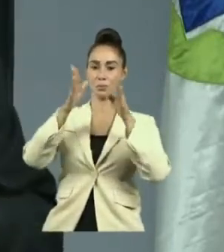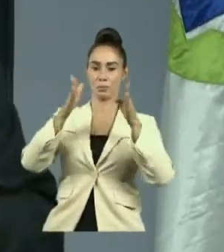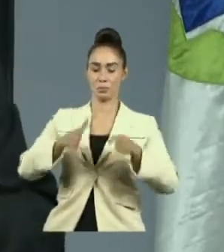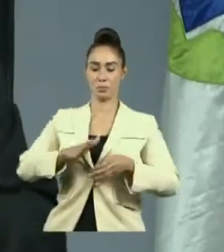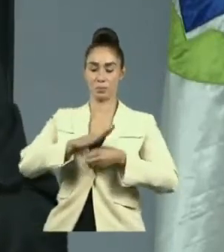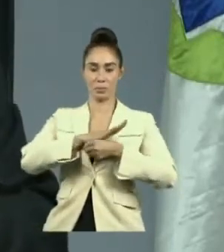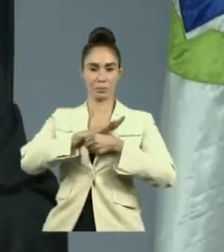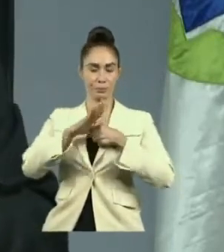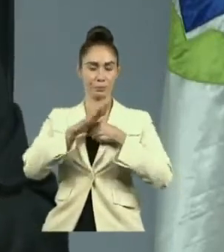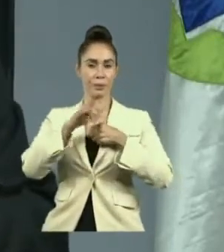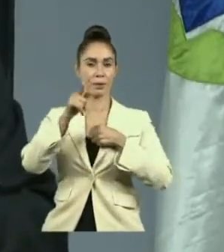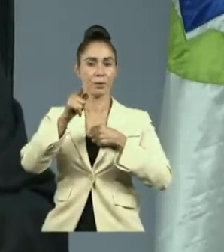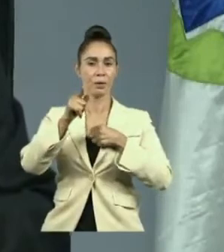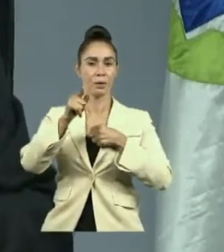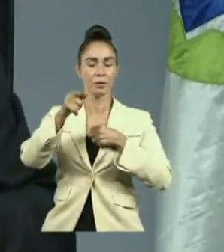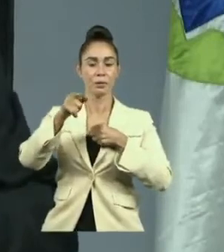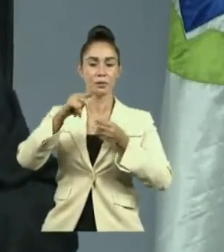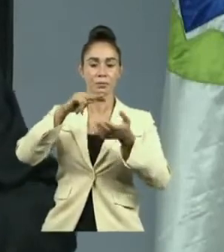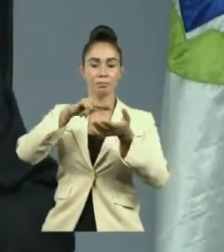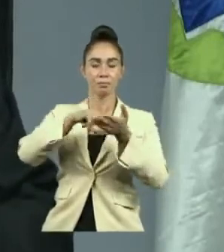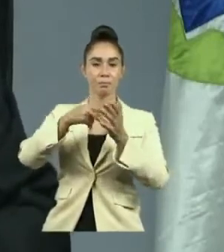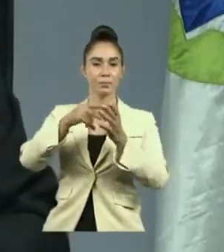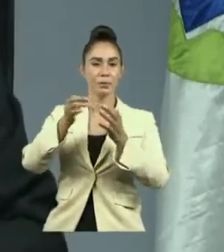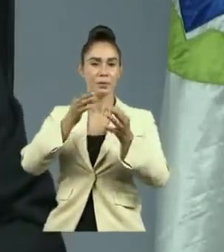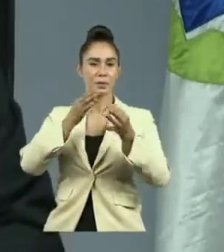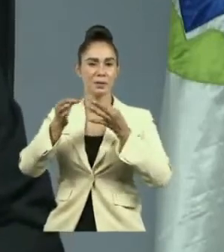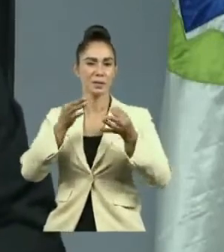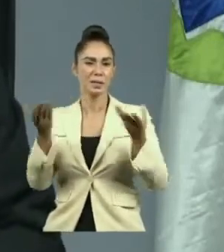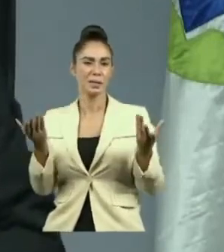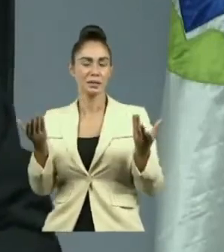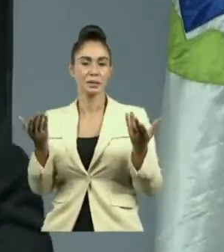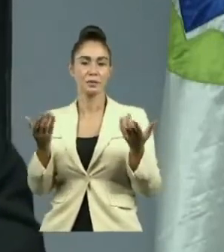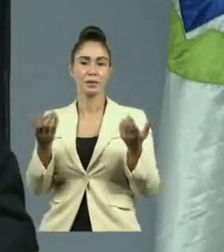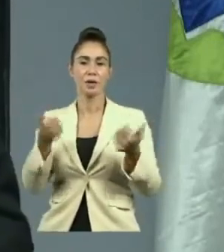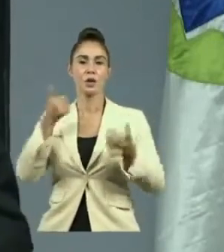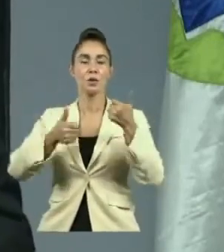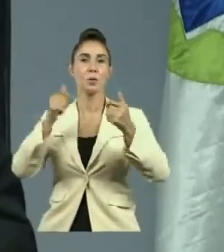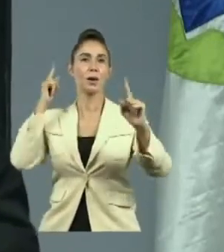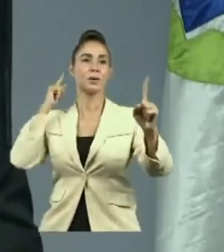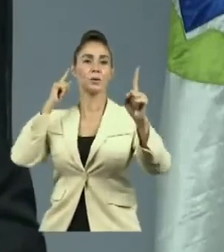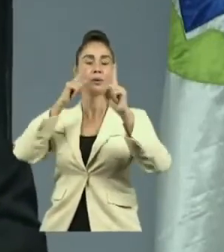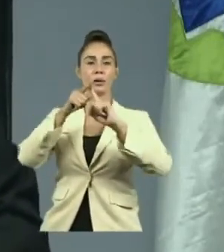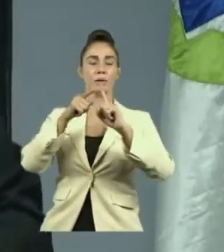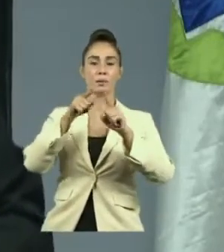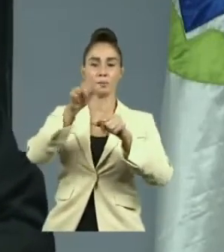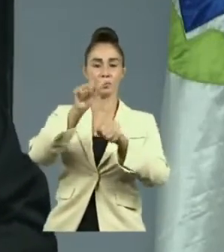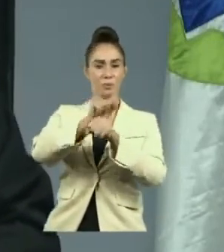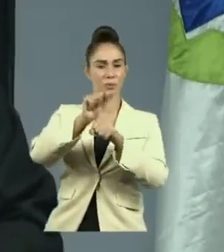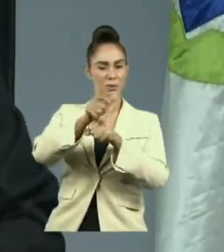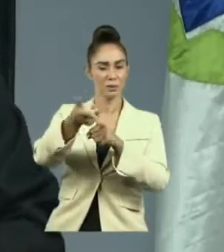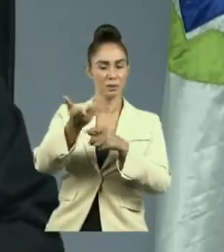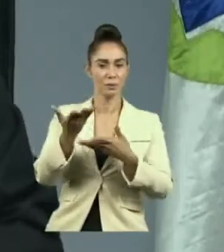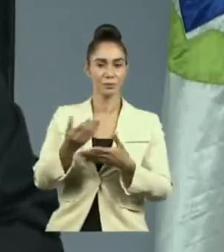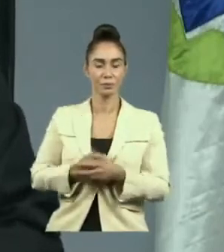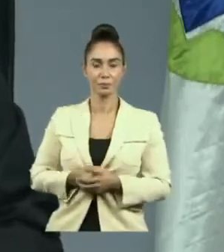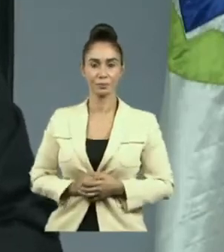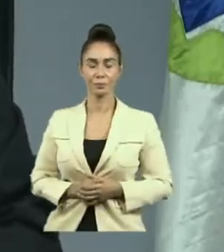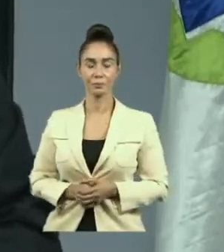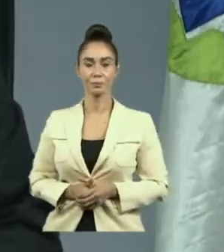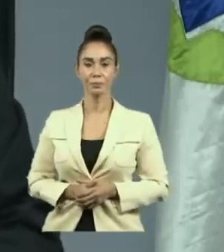pudiera usted explicarnos en qué consiste esta medición y cuáles objetivos se persiguen con la realización de la misma